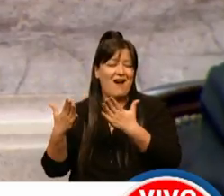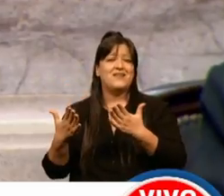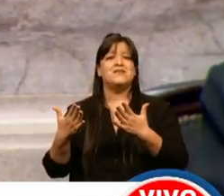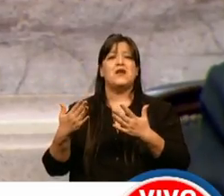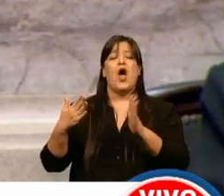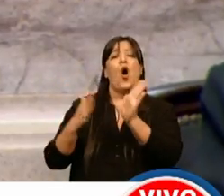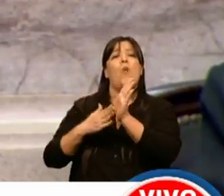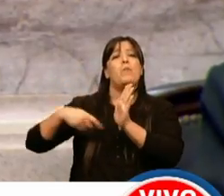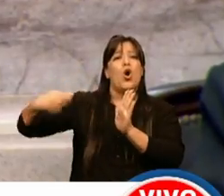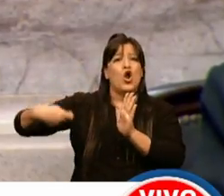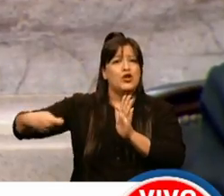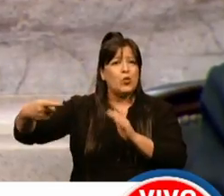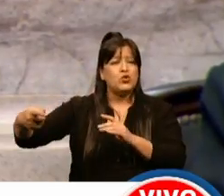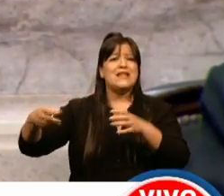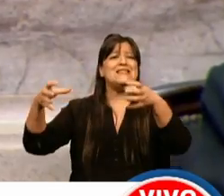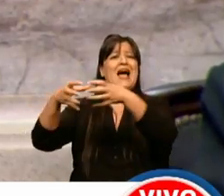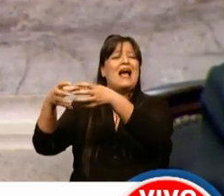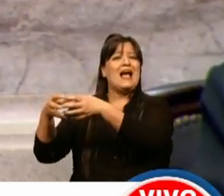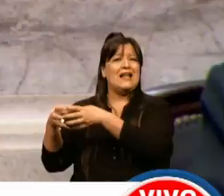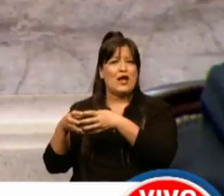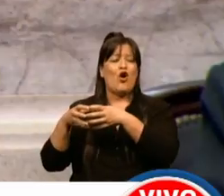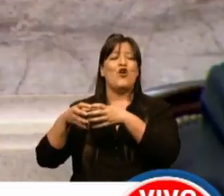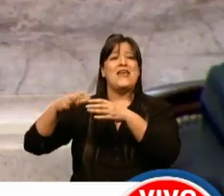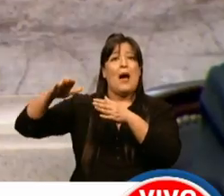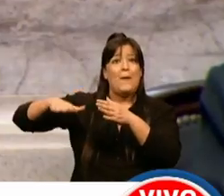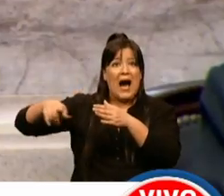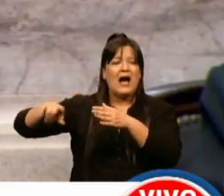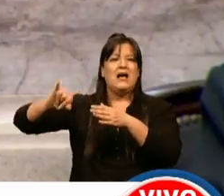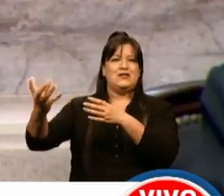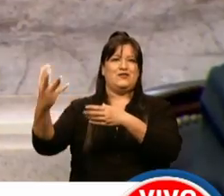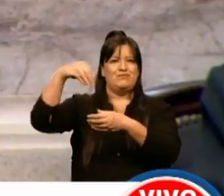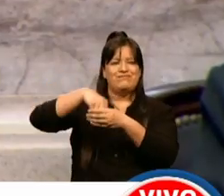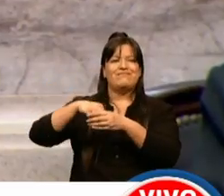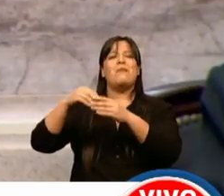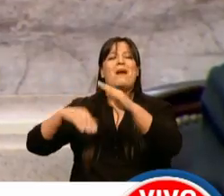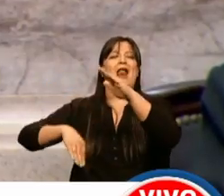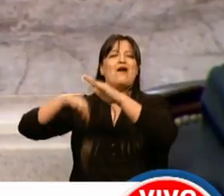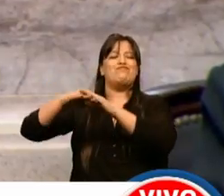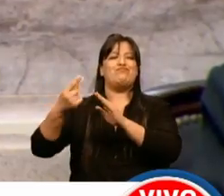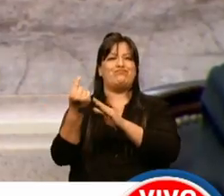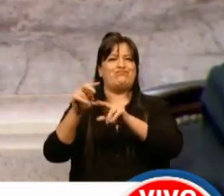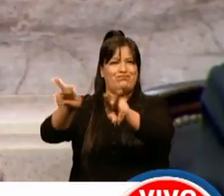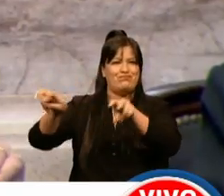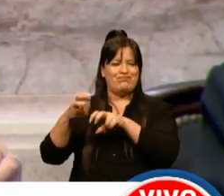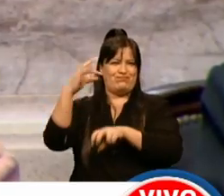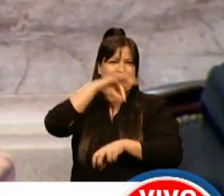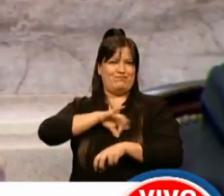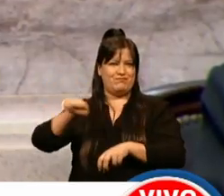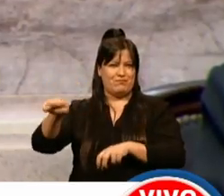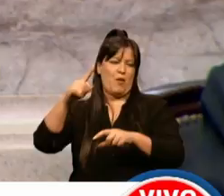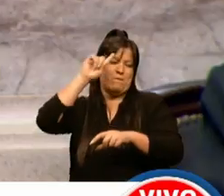monotributistas de las categorías de menores categorías hasta cierta cantidad de ingresos la verdad